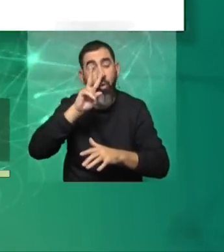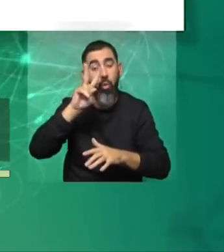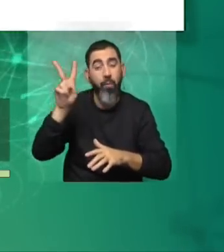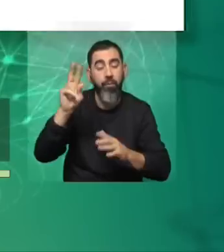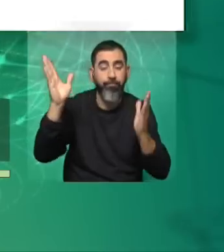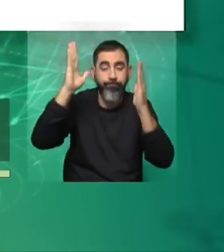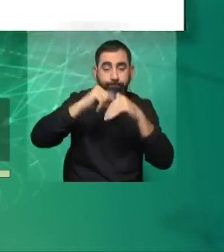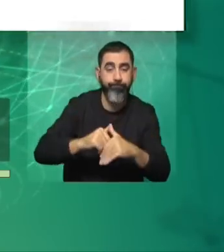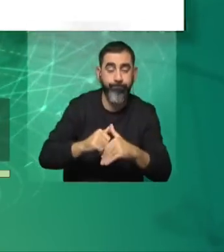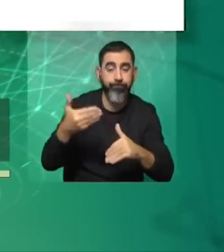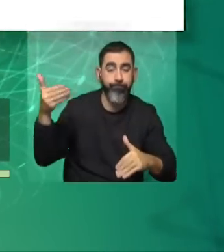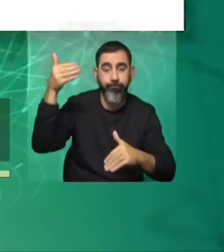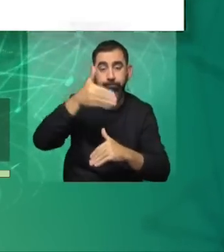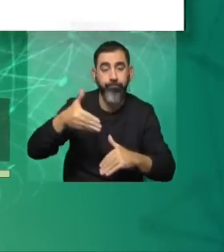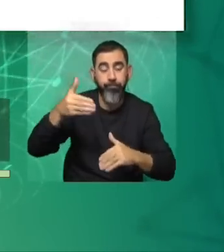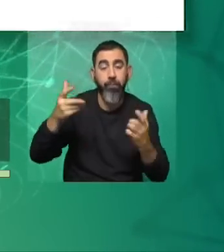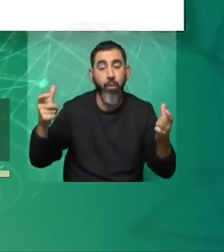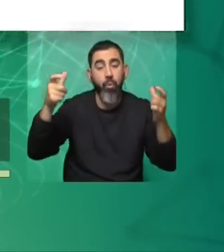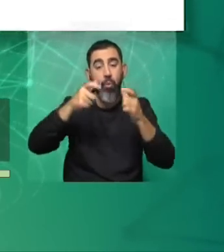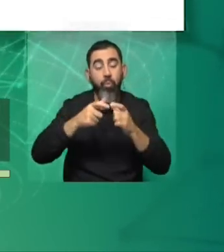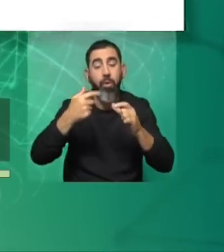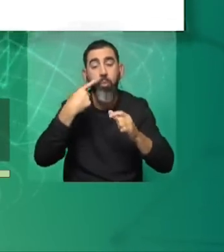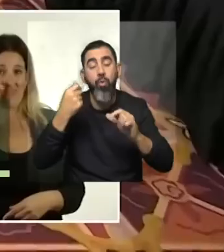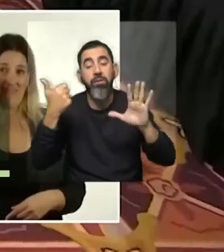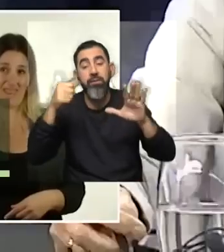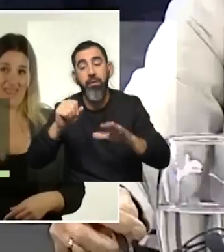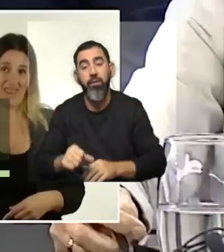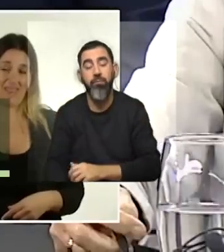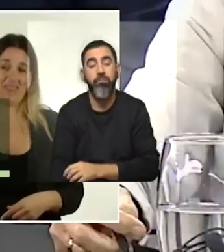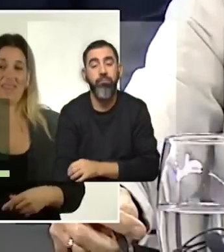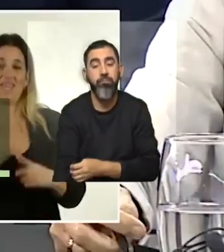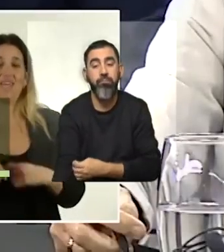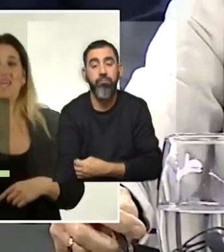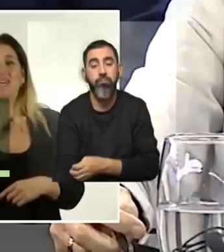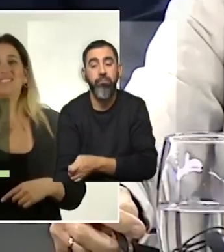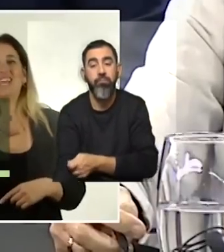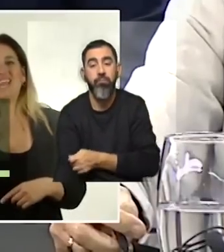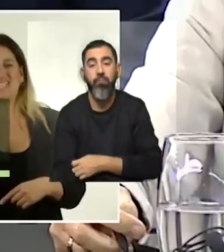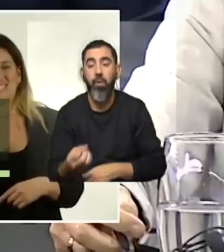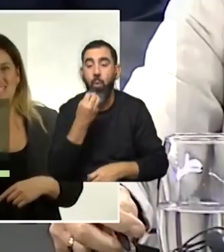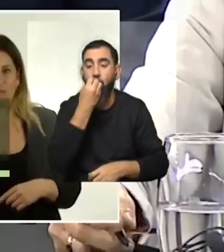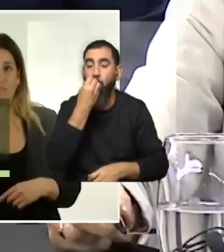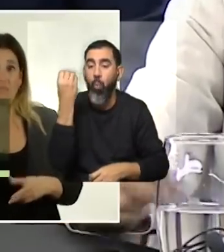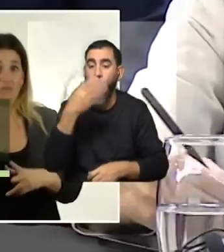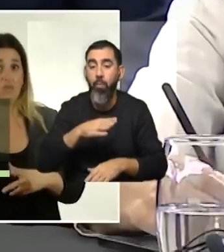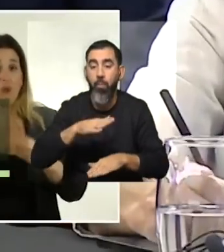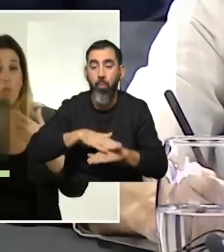logró que Zelensky participe en la cumbre 60 del bloque. Creo que es una muy buena